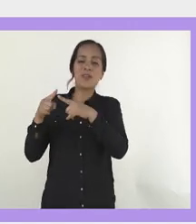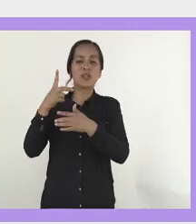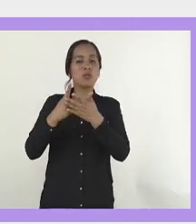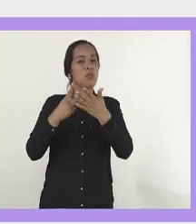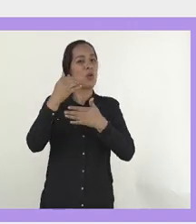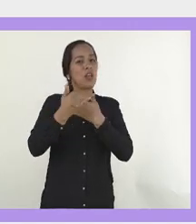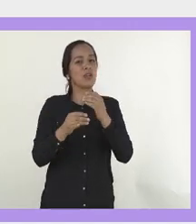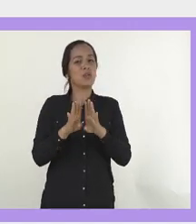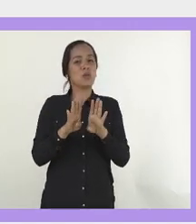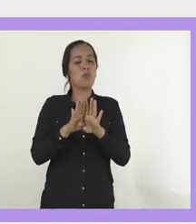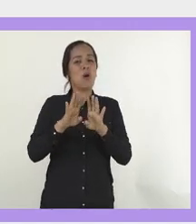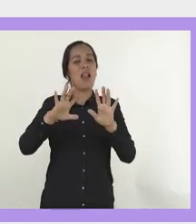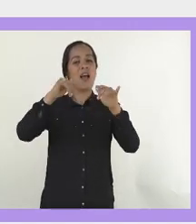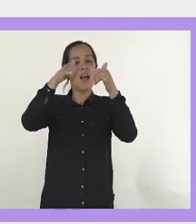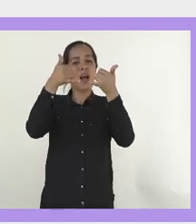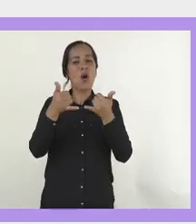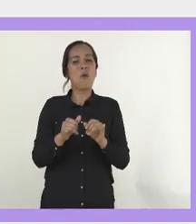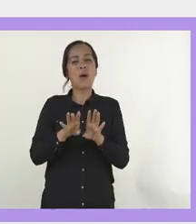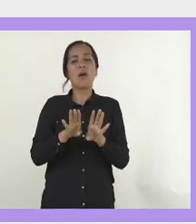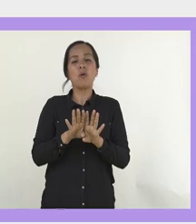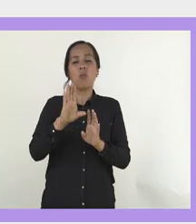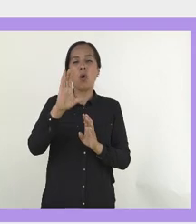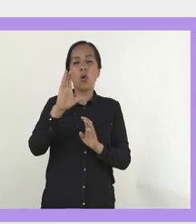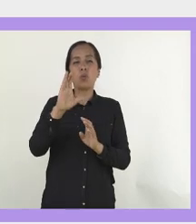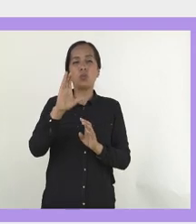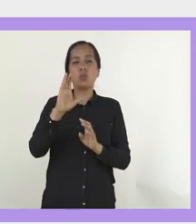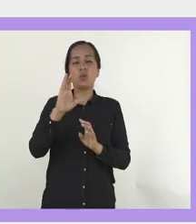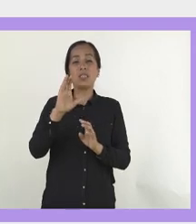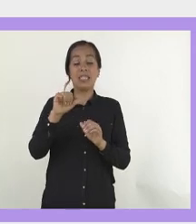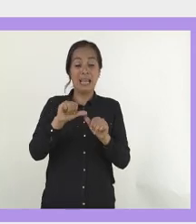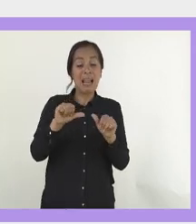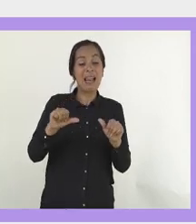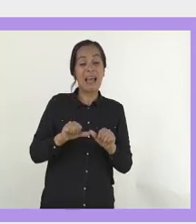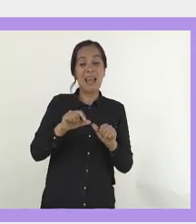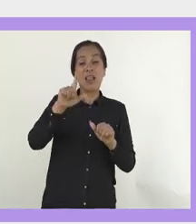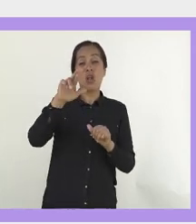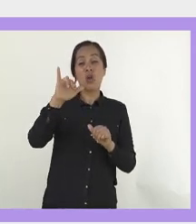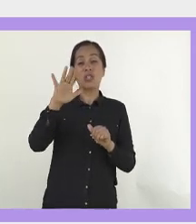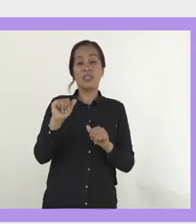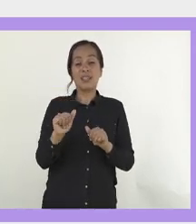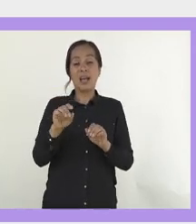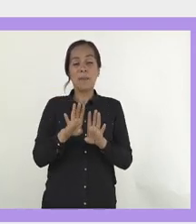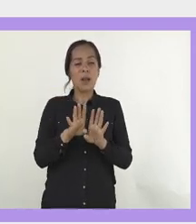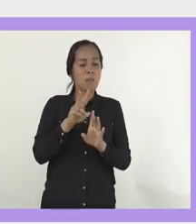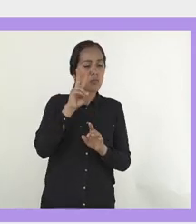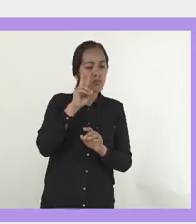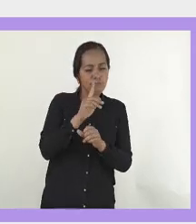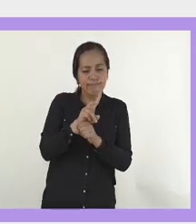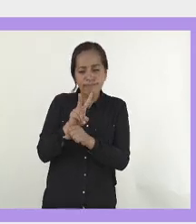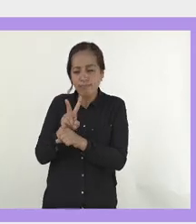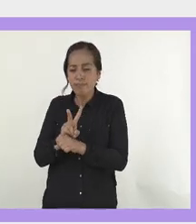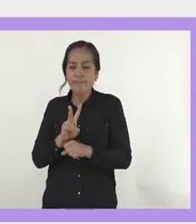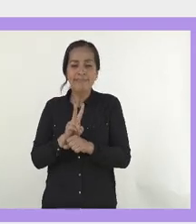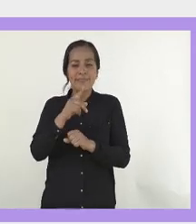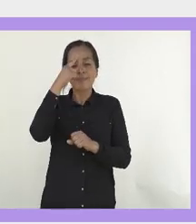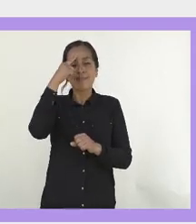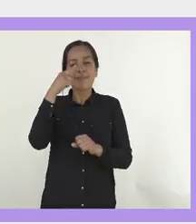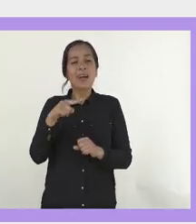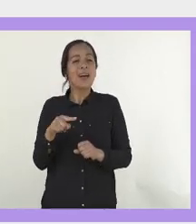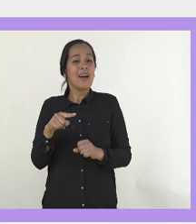como es la supercopa de del área de Lucía con visorías y la idea es tratar de